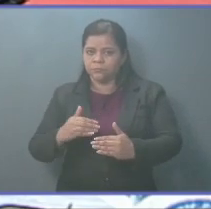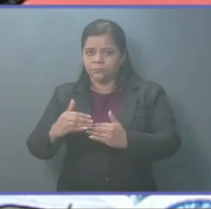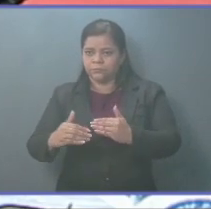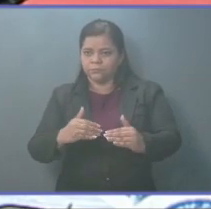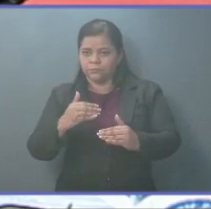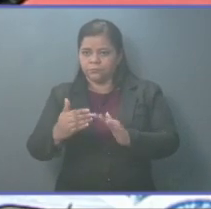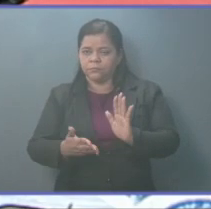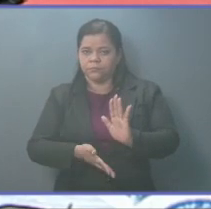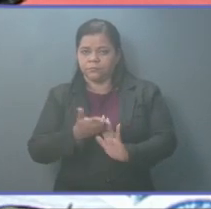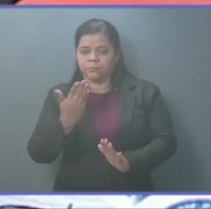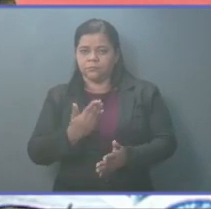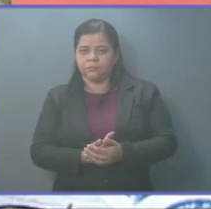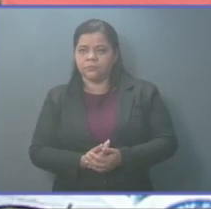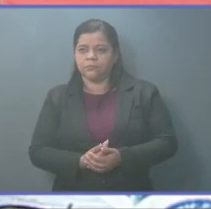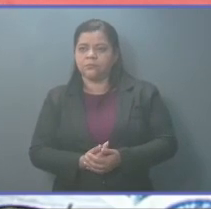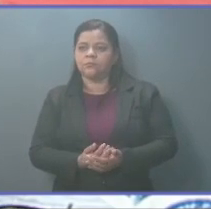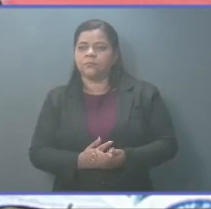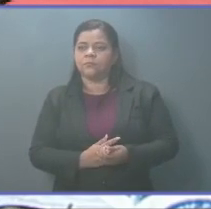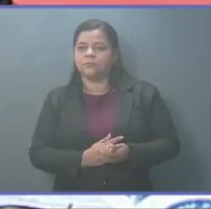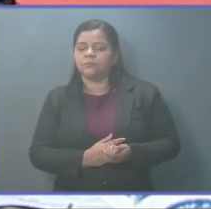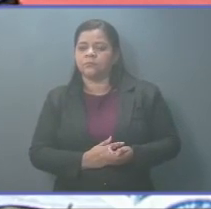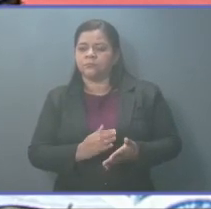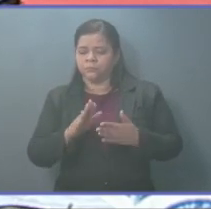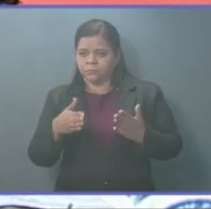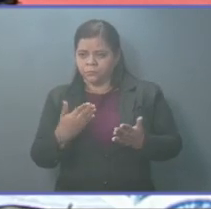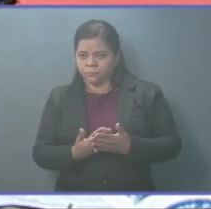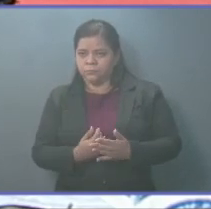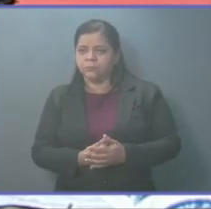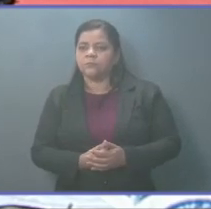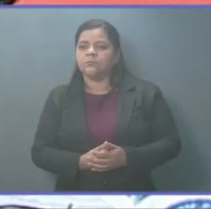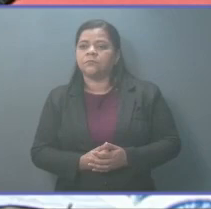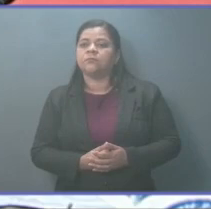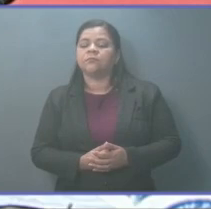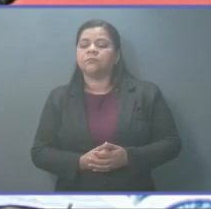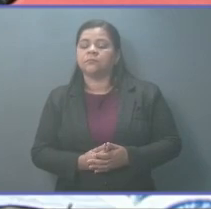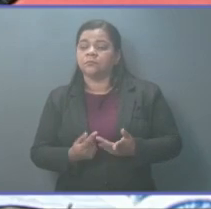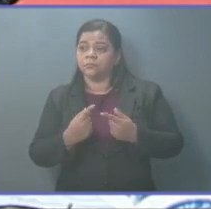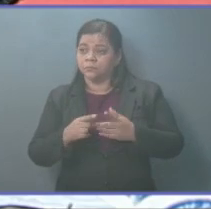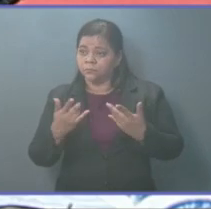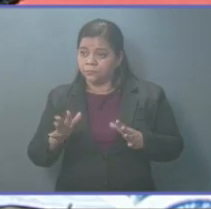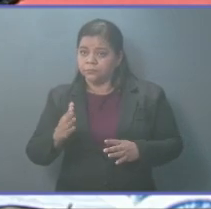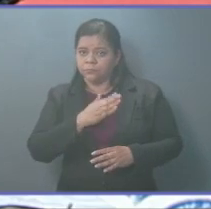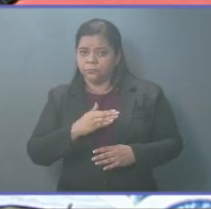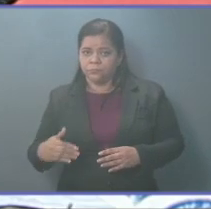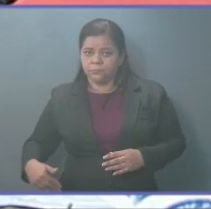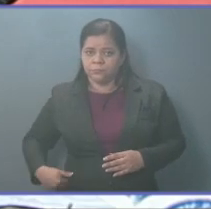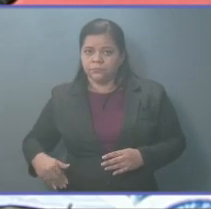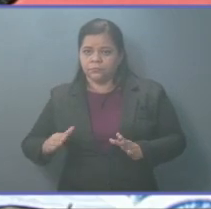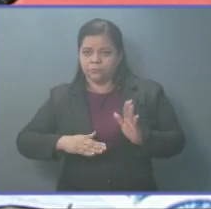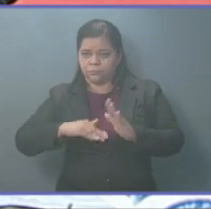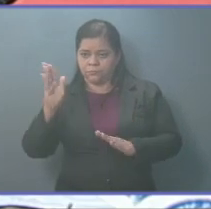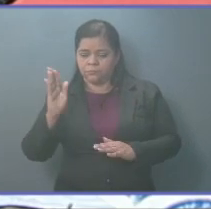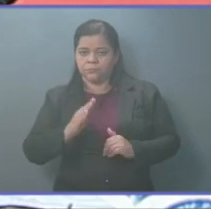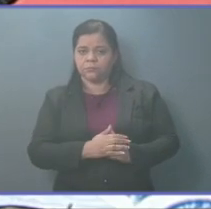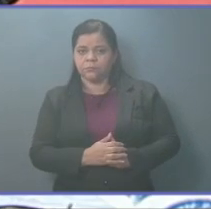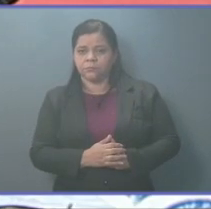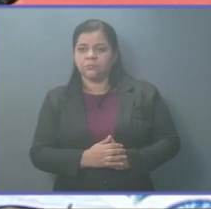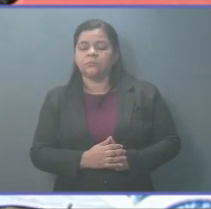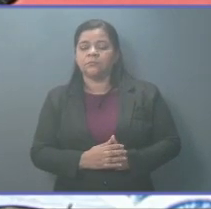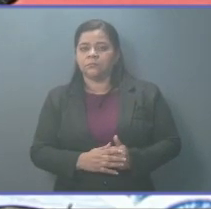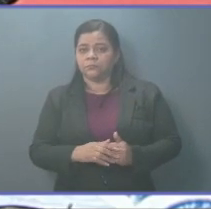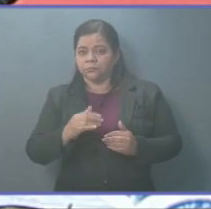normales, como es la seguridad que le corresponde a él, el presidente no tiene por qué